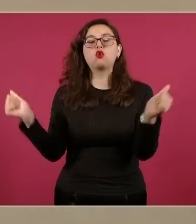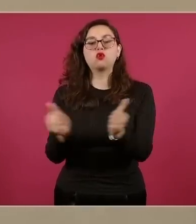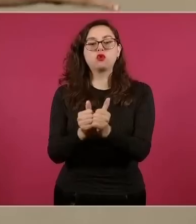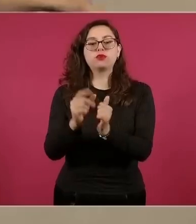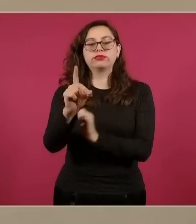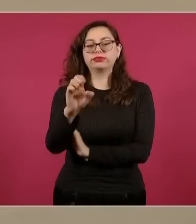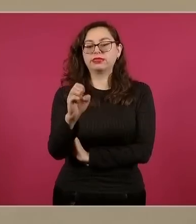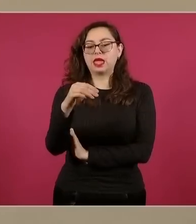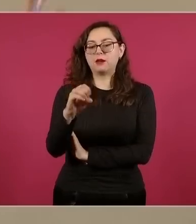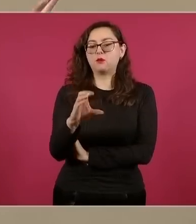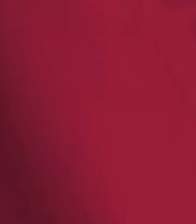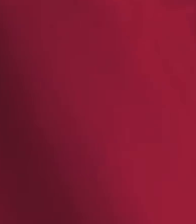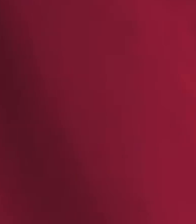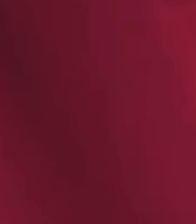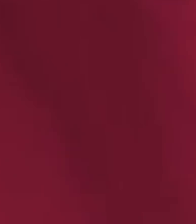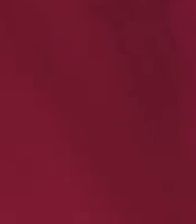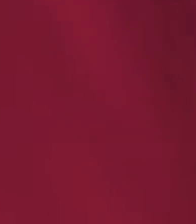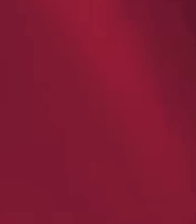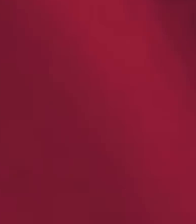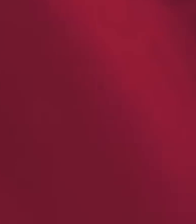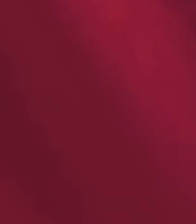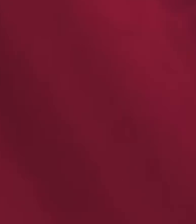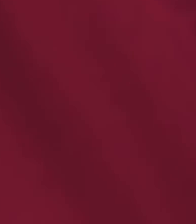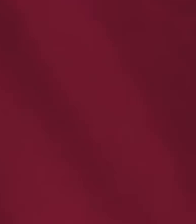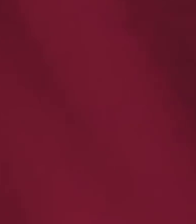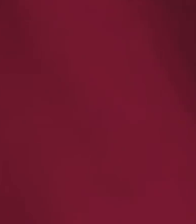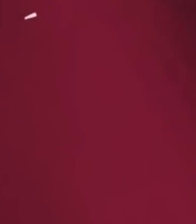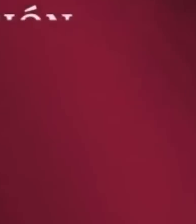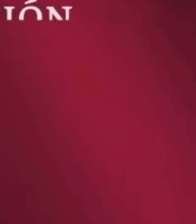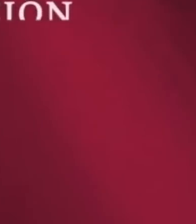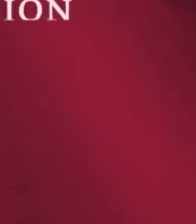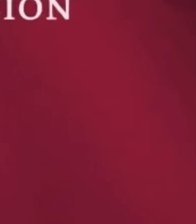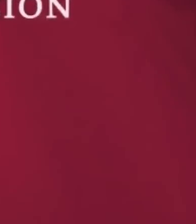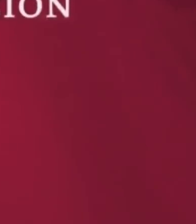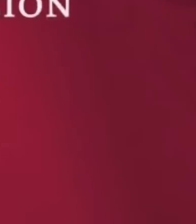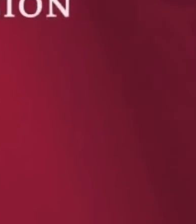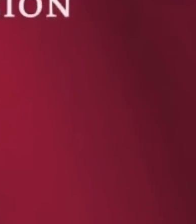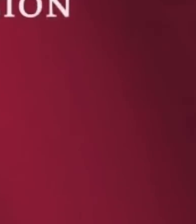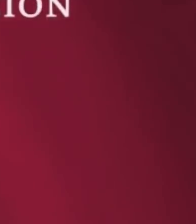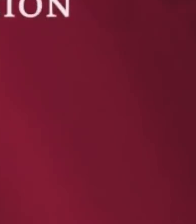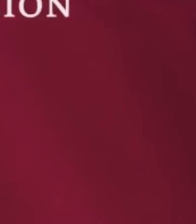al Poder Judicial. Gobierno de México.